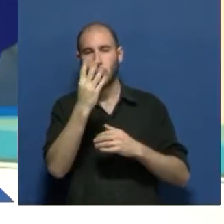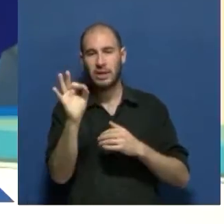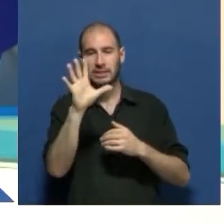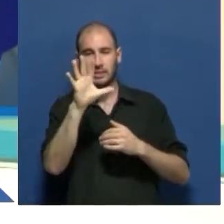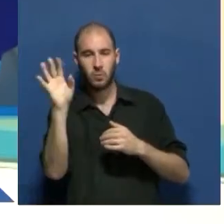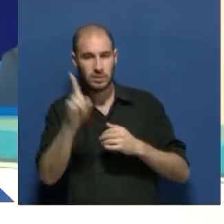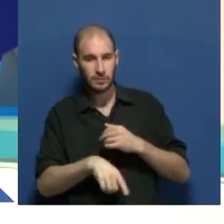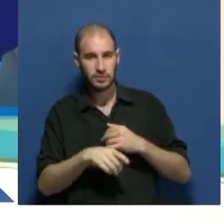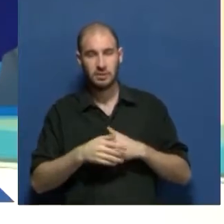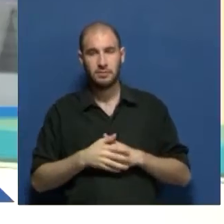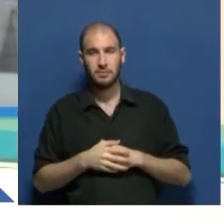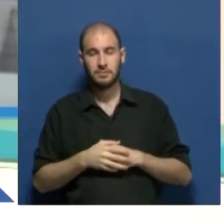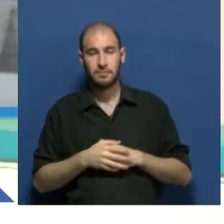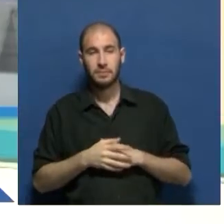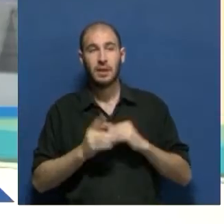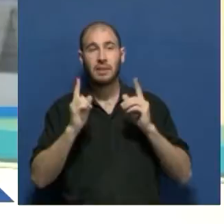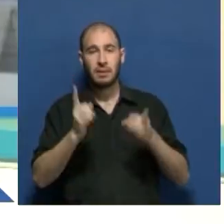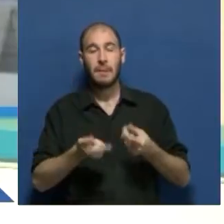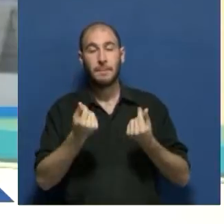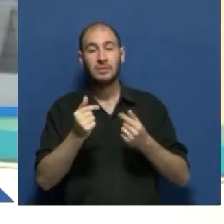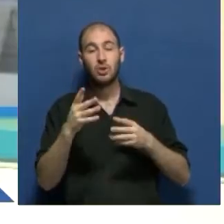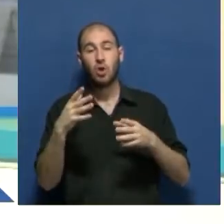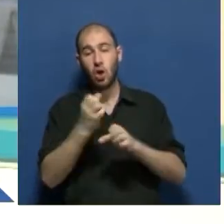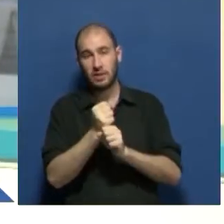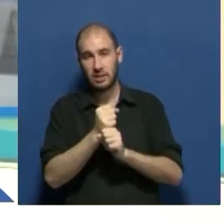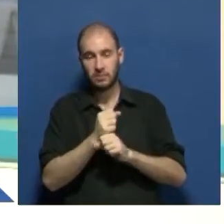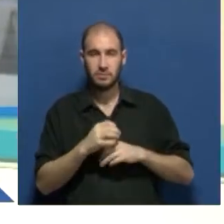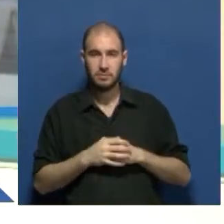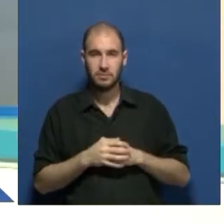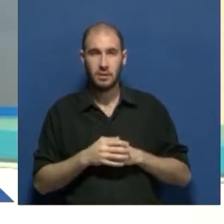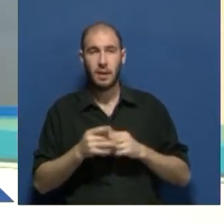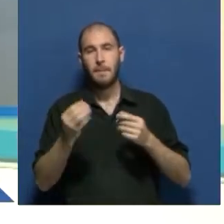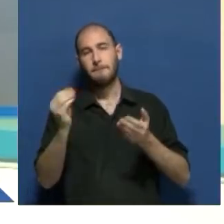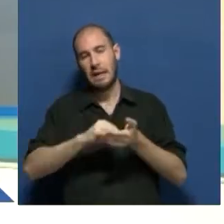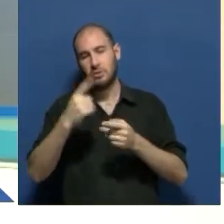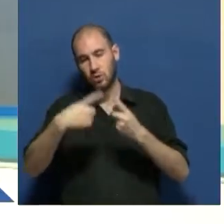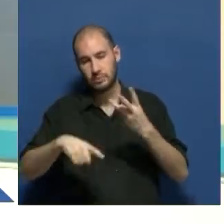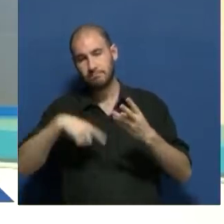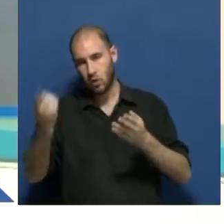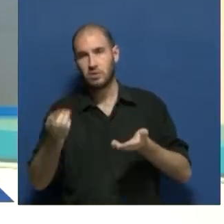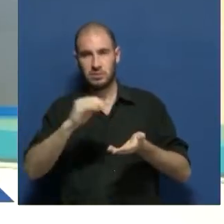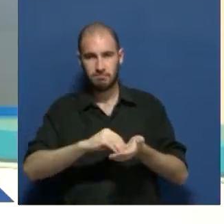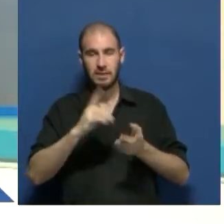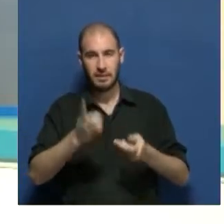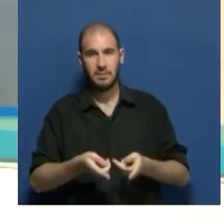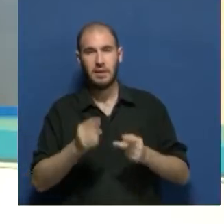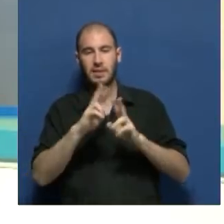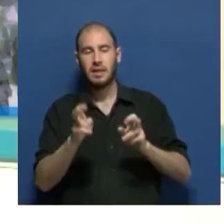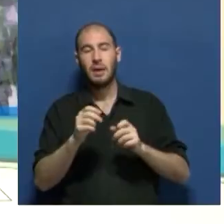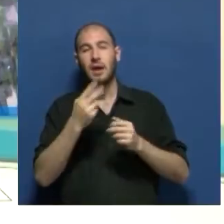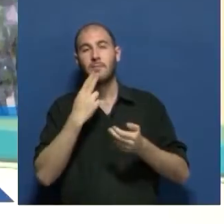el 50%, y además el precio del boleto, ¿no? Más otros condimentos que tienen que ver con